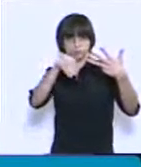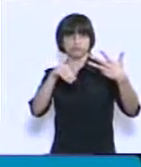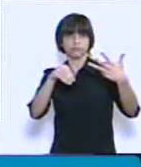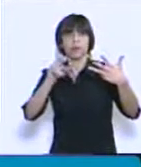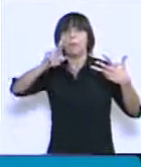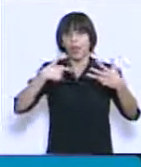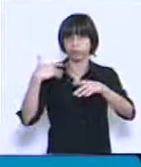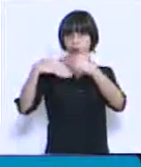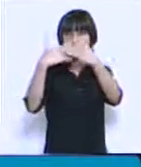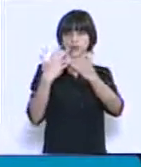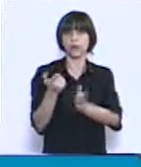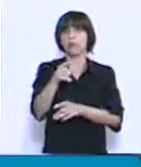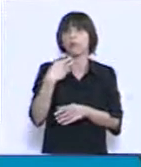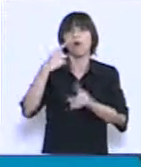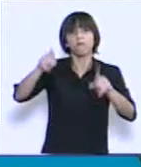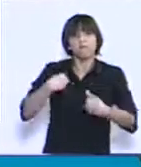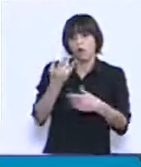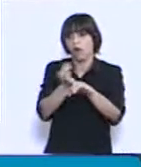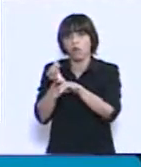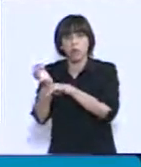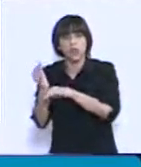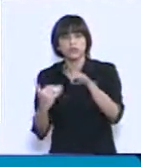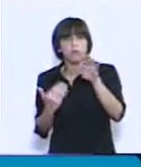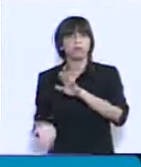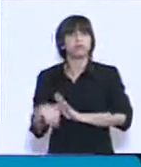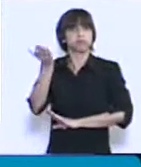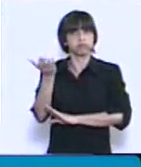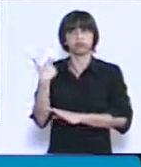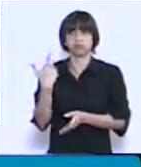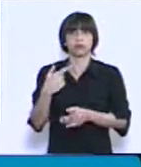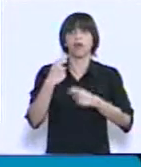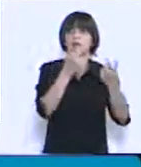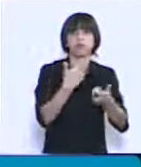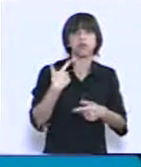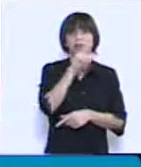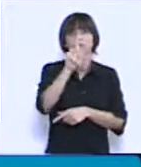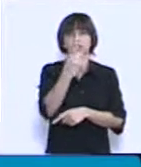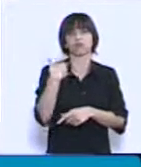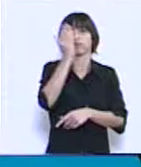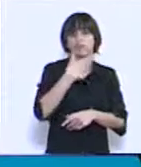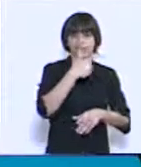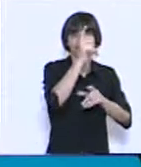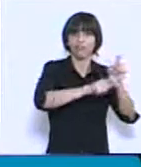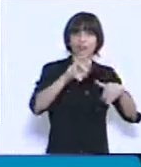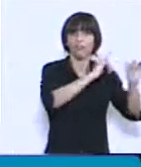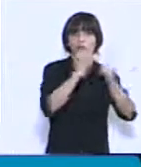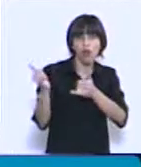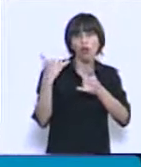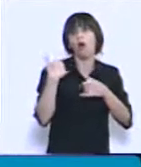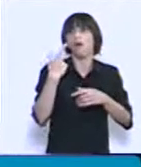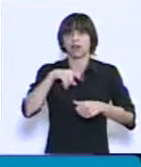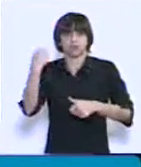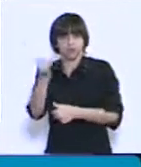se distribuye de acuerdo al nivel educativo, el 31% para los universitarios, 12 terciarios, 23